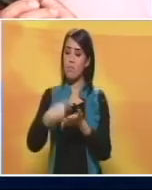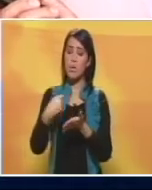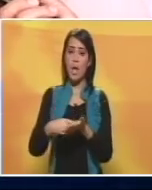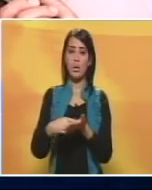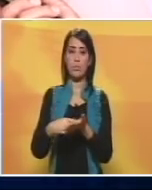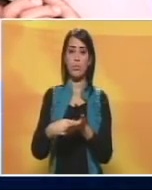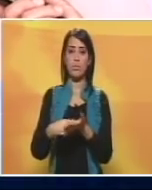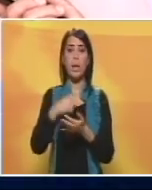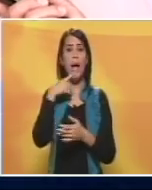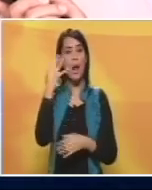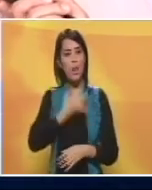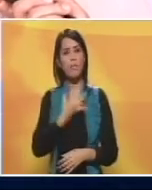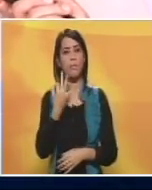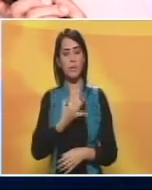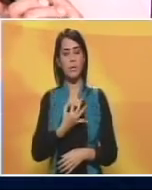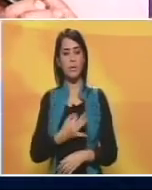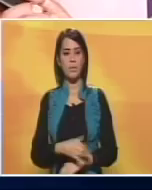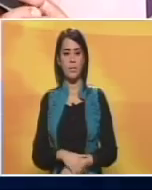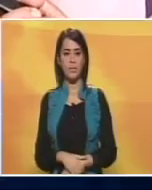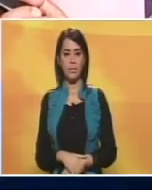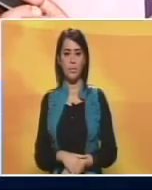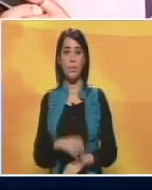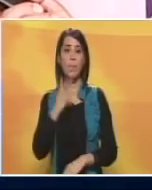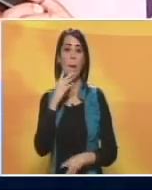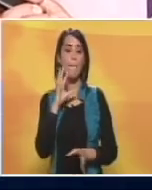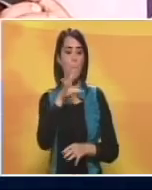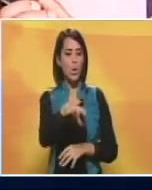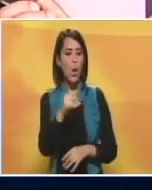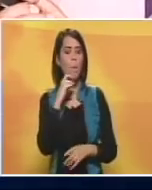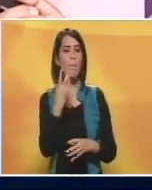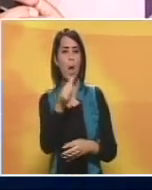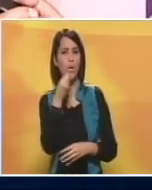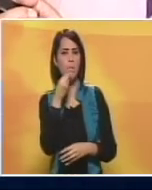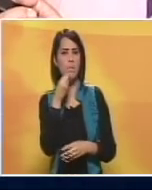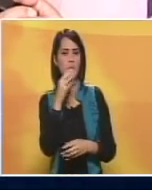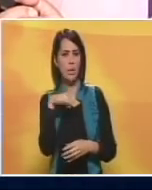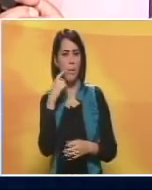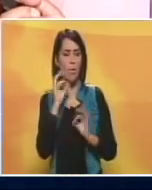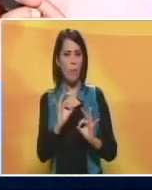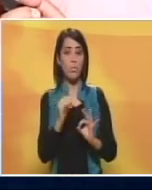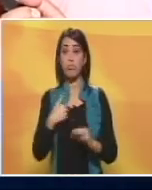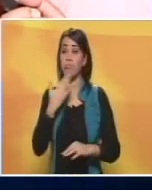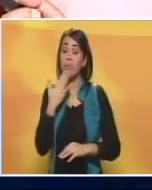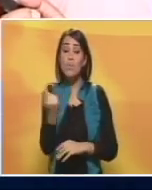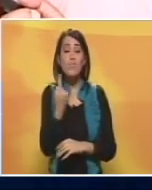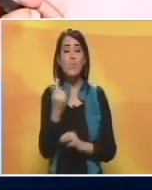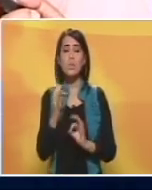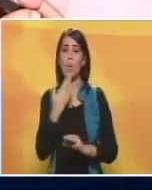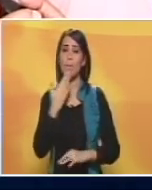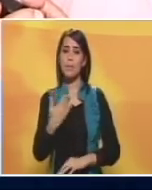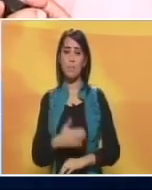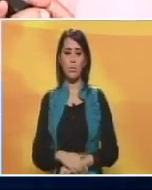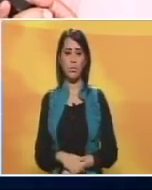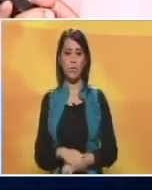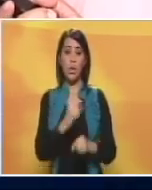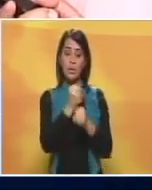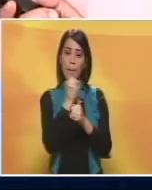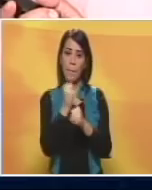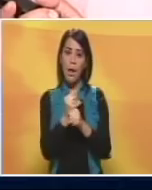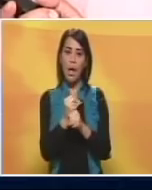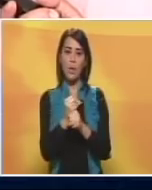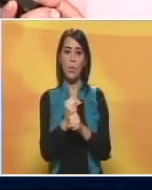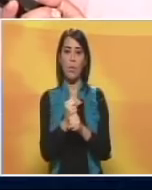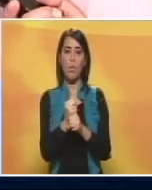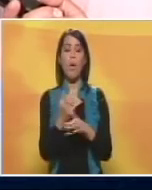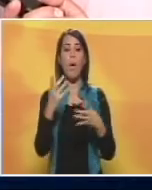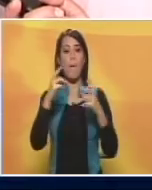sueldo garantizándolo. Con eso que cubramos la cesta básica, eso es lo único que estamos exigiendo. Somos personal, obreros,